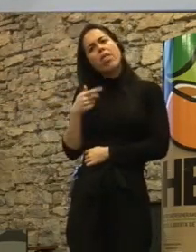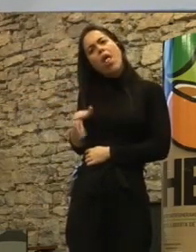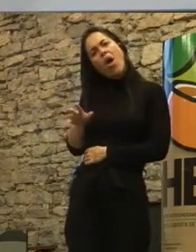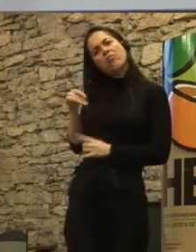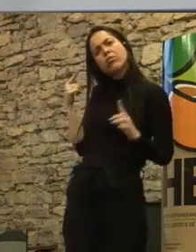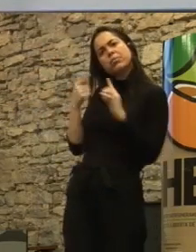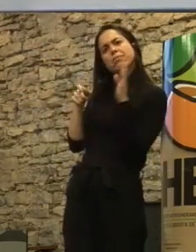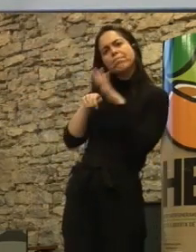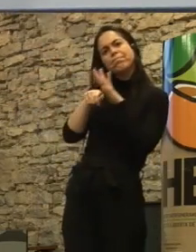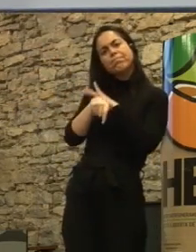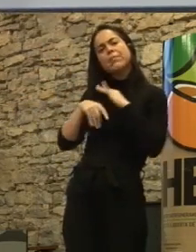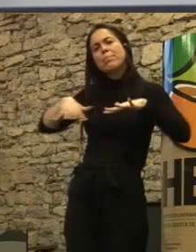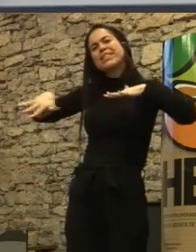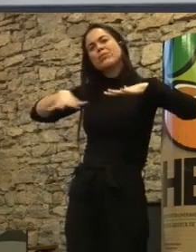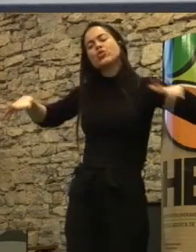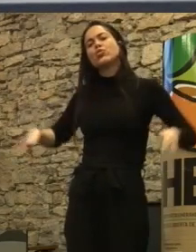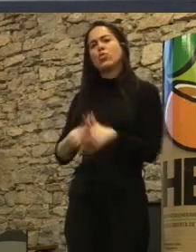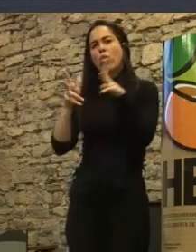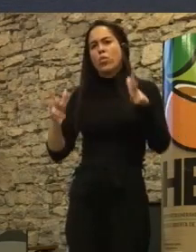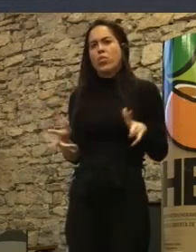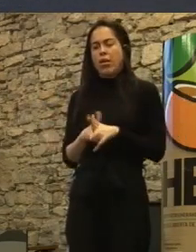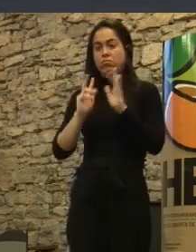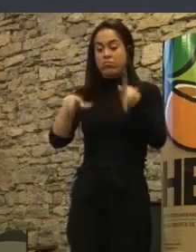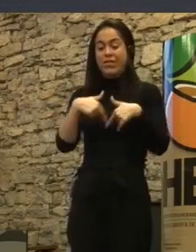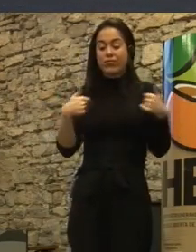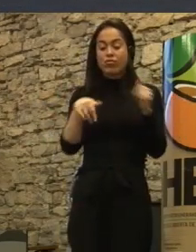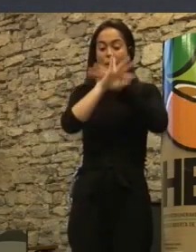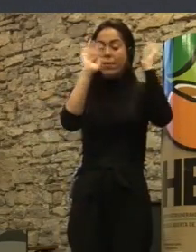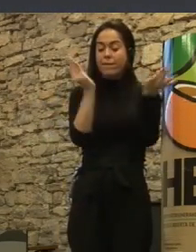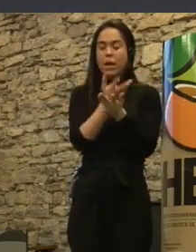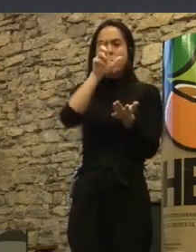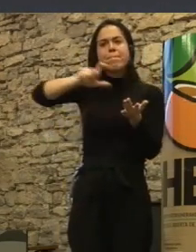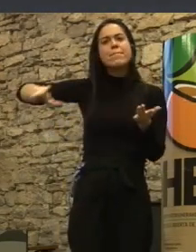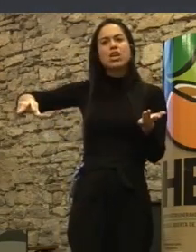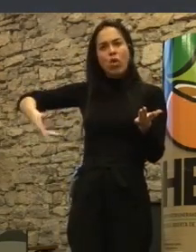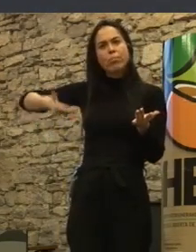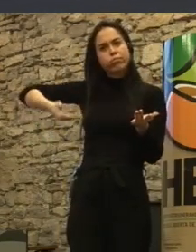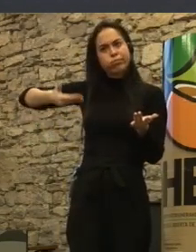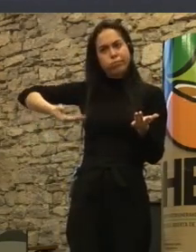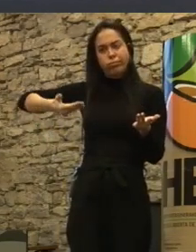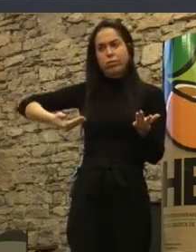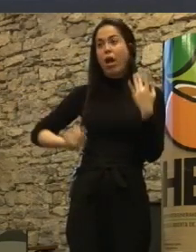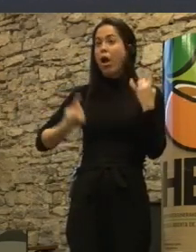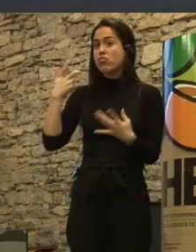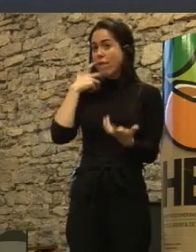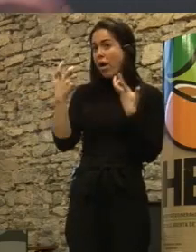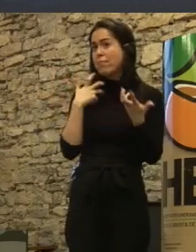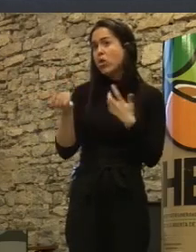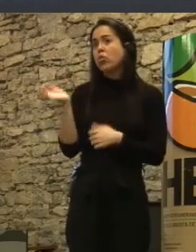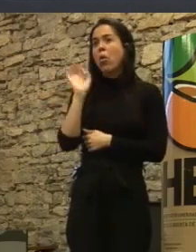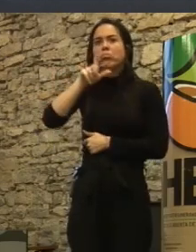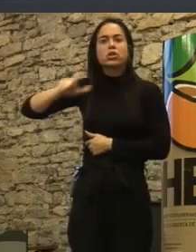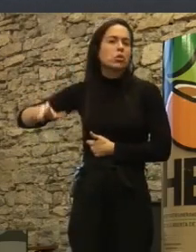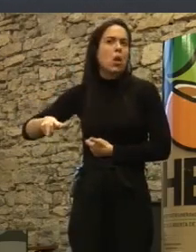en emprendimiento social. Hay una plataforma en el mundo de gente muy identificada, alguna famosa, alguna completamente